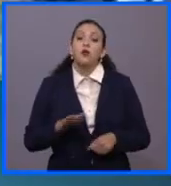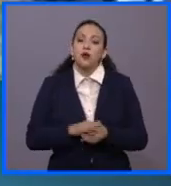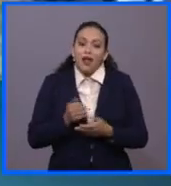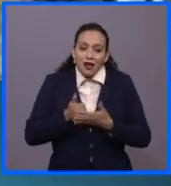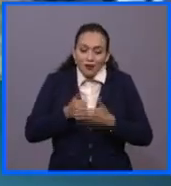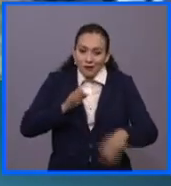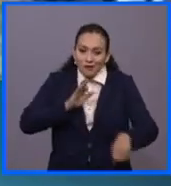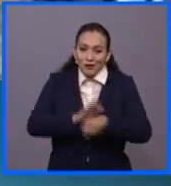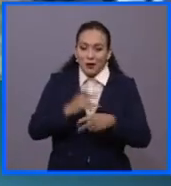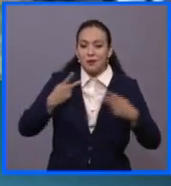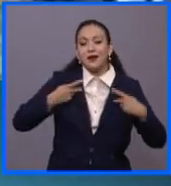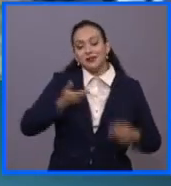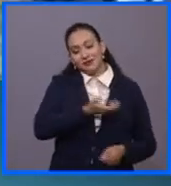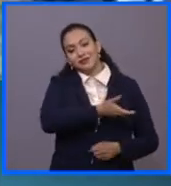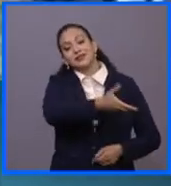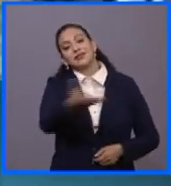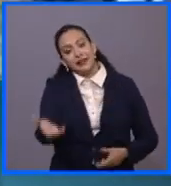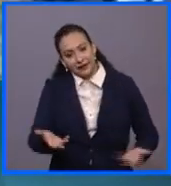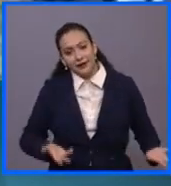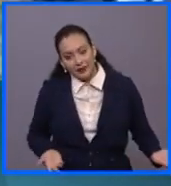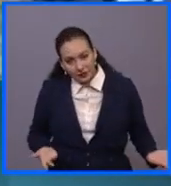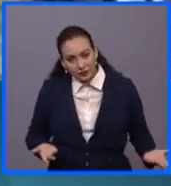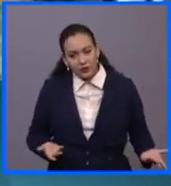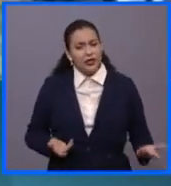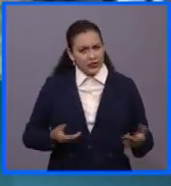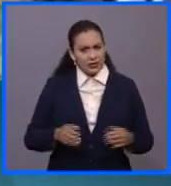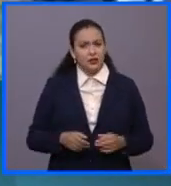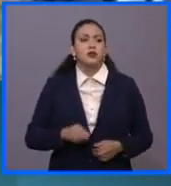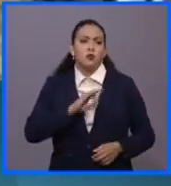decir, la audiencia inicial puede ser